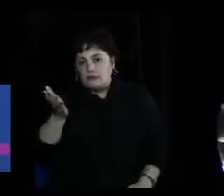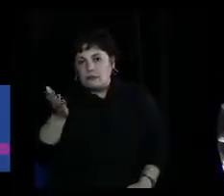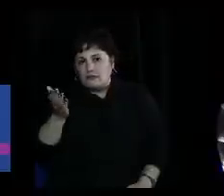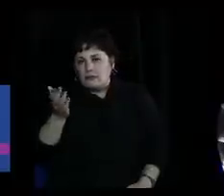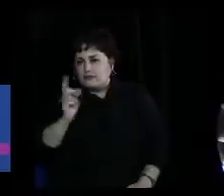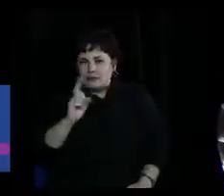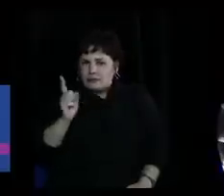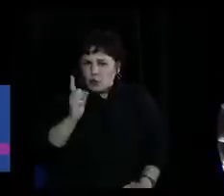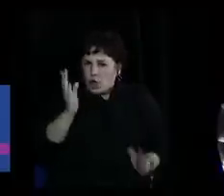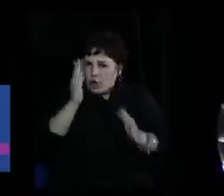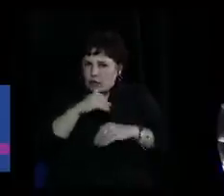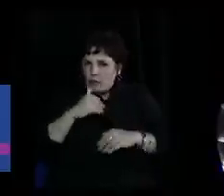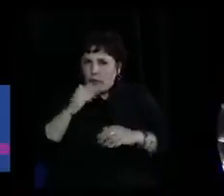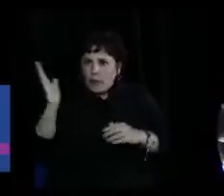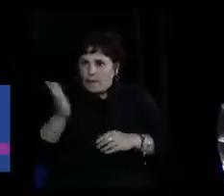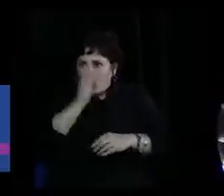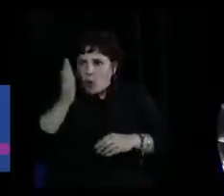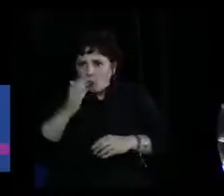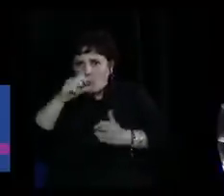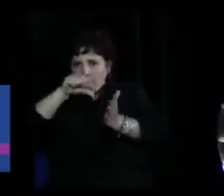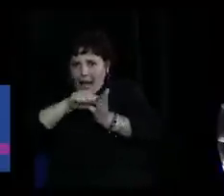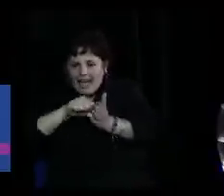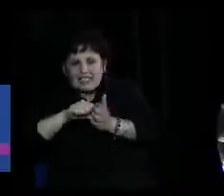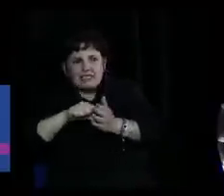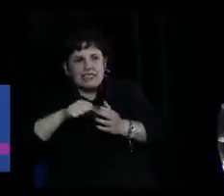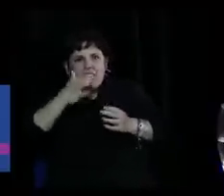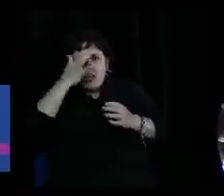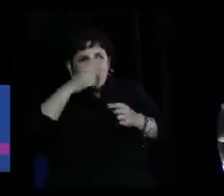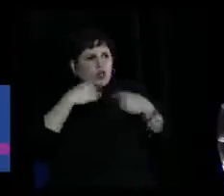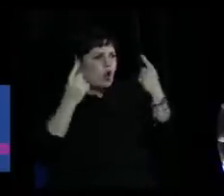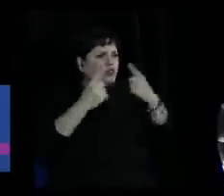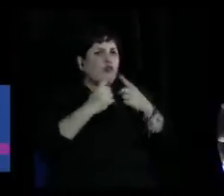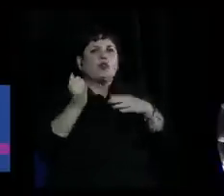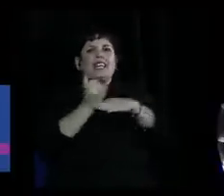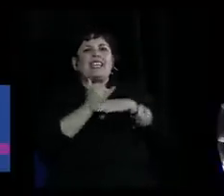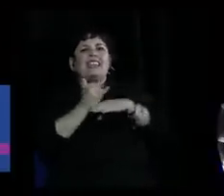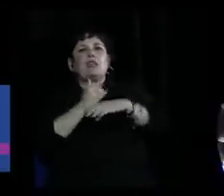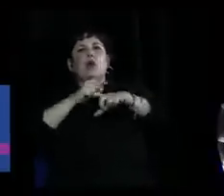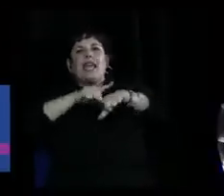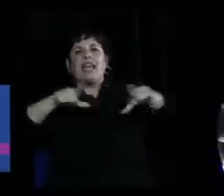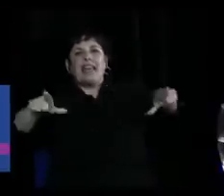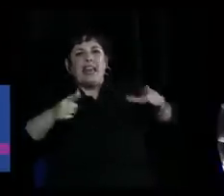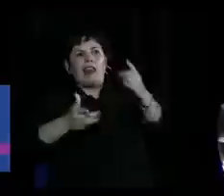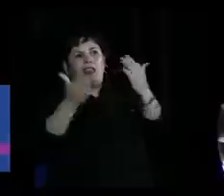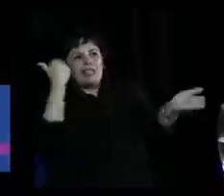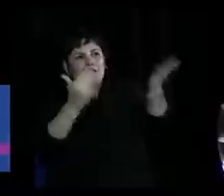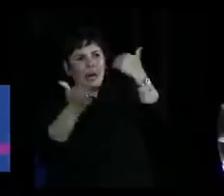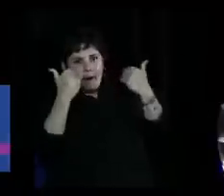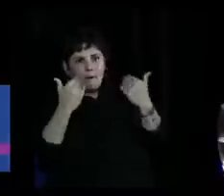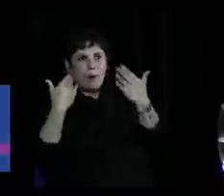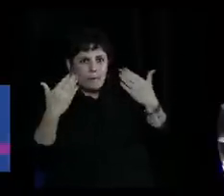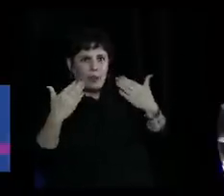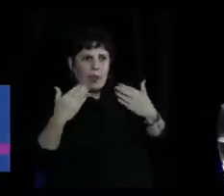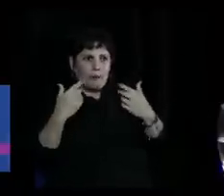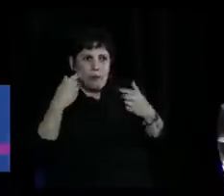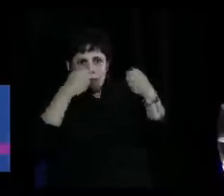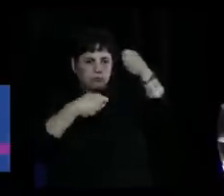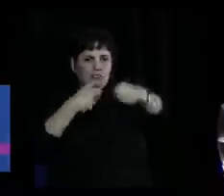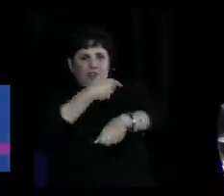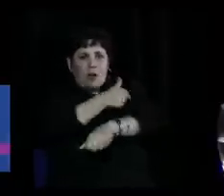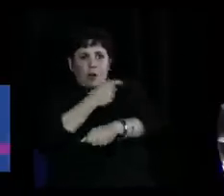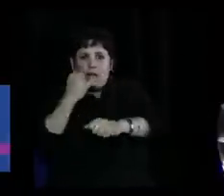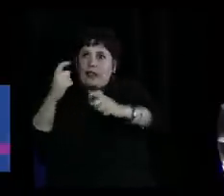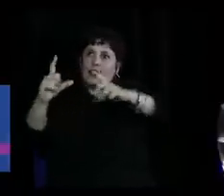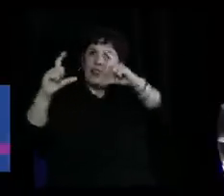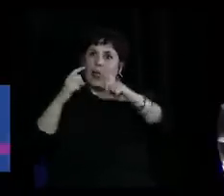¿Por qué no se puede producir en algunos países? Creo que nosotros desarmamos todo lo que hace el Instituto de Higiene como para producir vacuna. Pero si vos liberás la vacuna, las